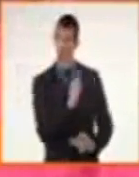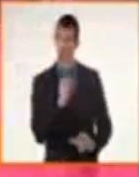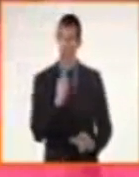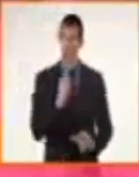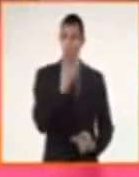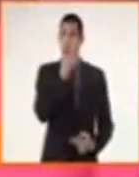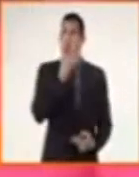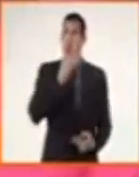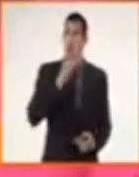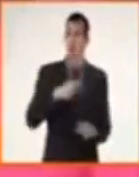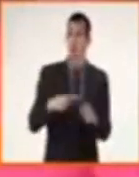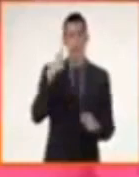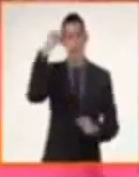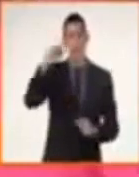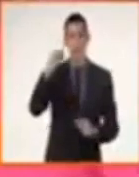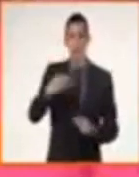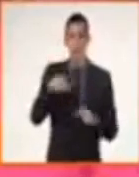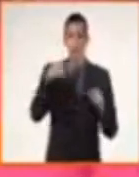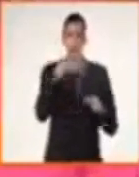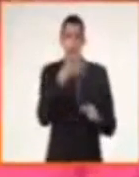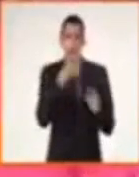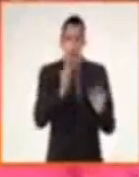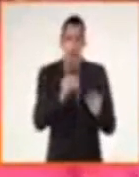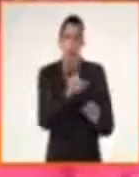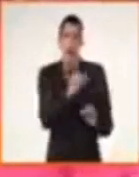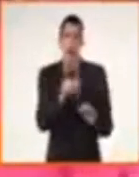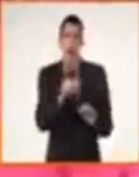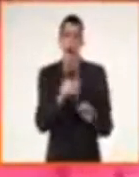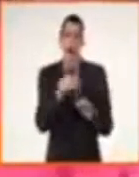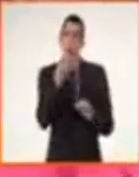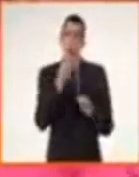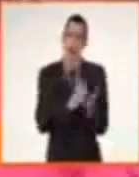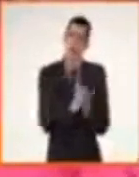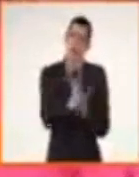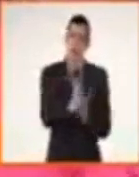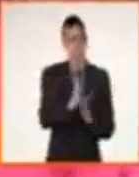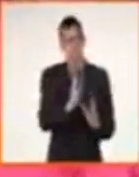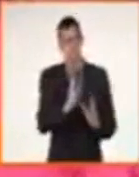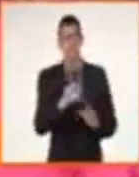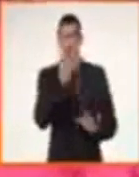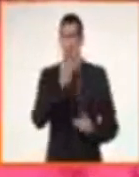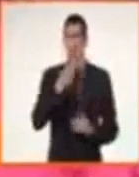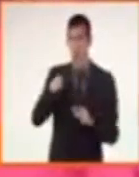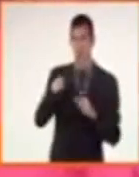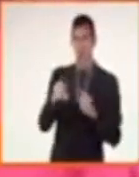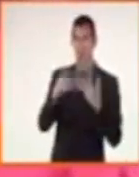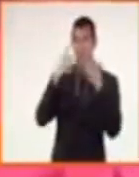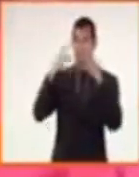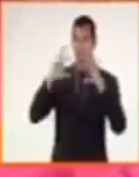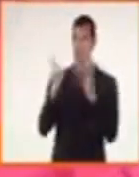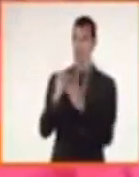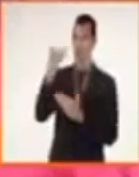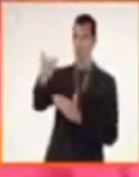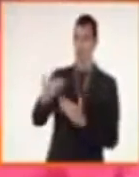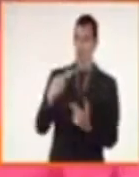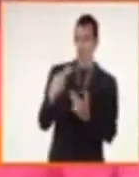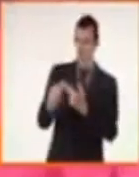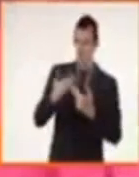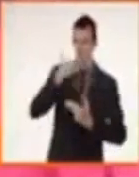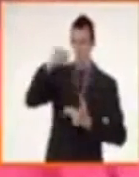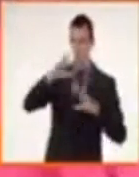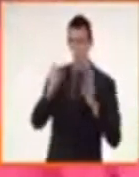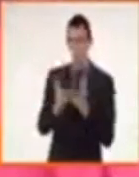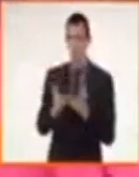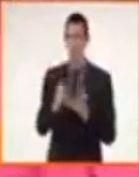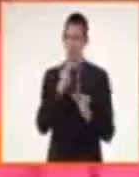juventud es la esperanza de esta revolución y porque sencillamente es la oportunidad que le podemos dar a